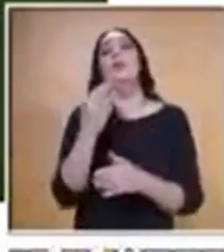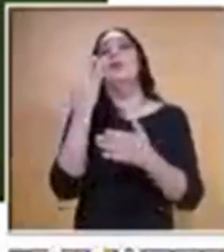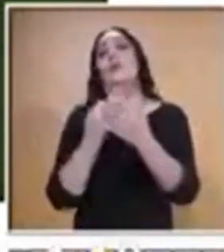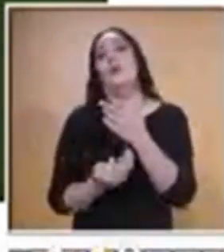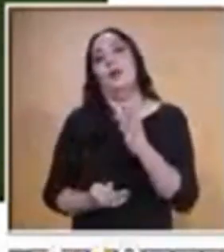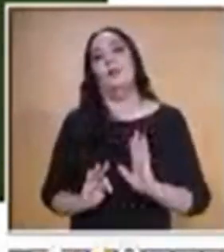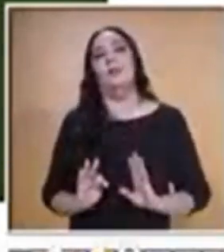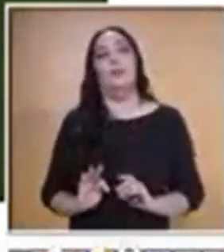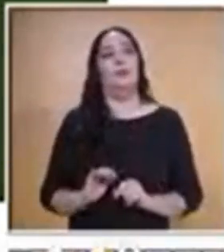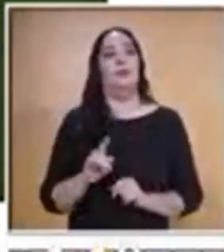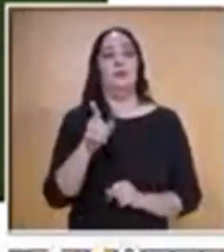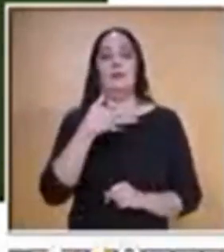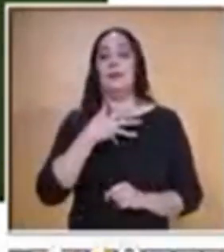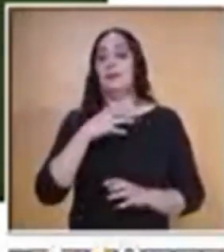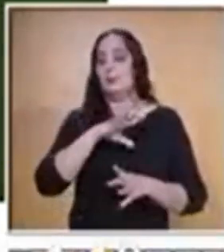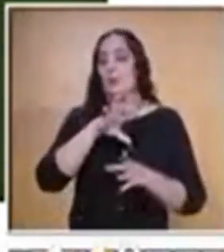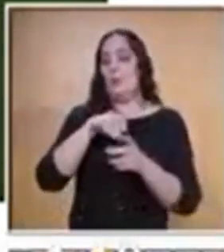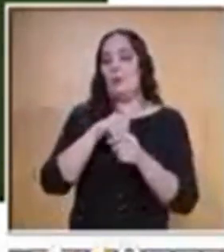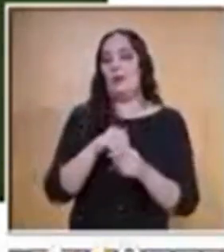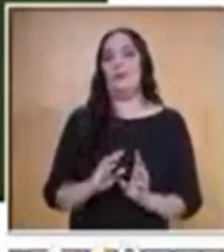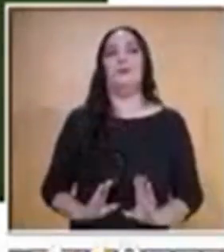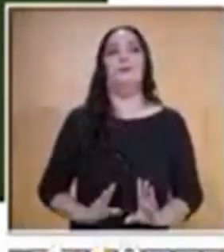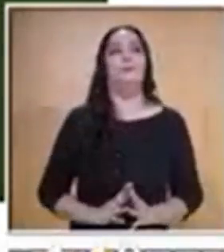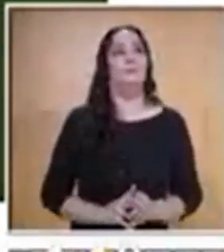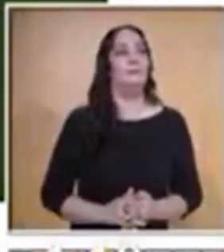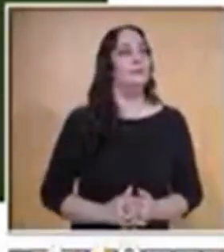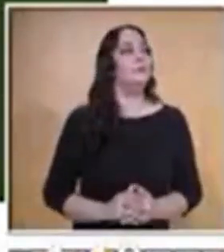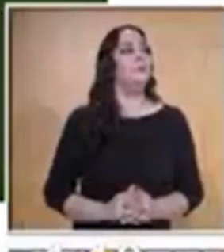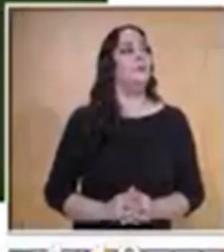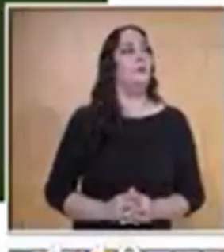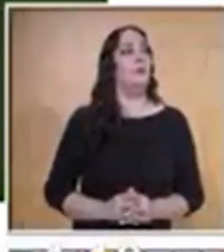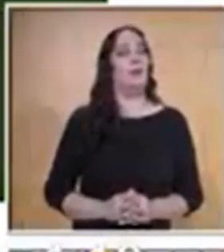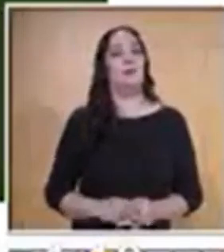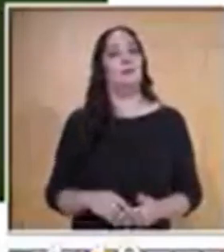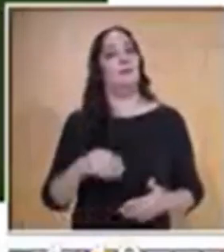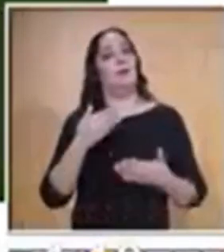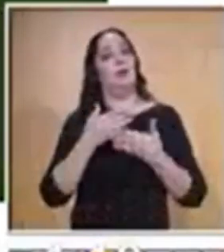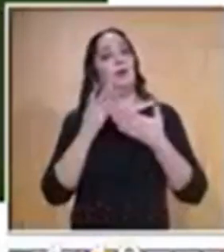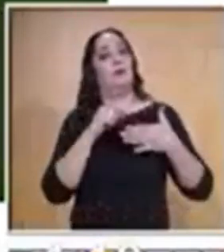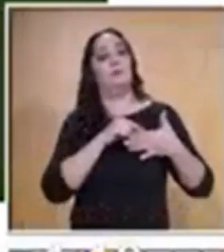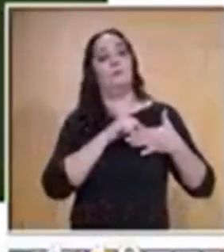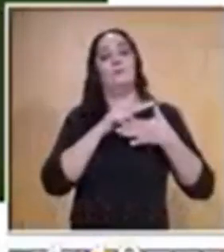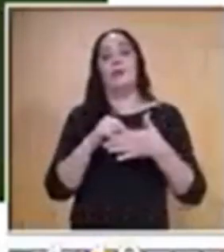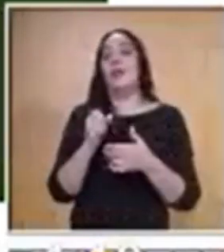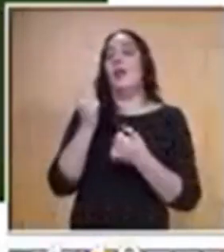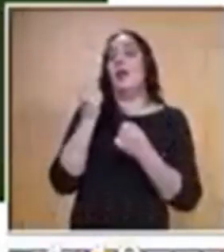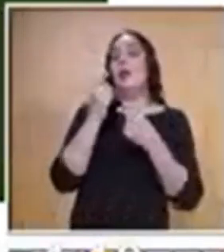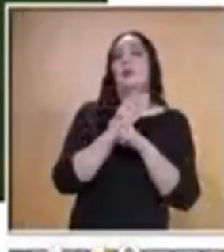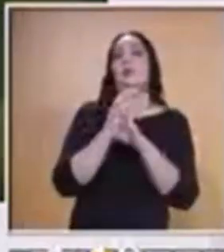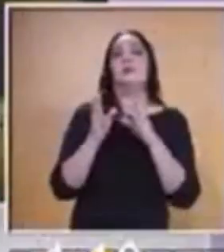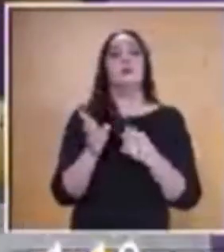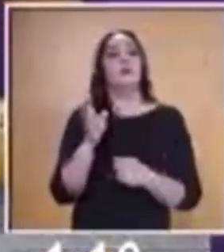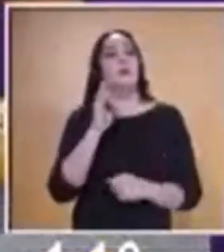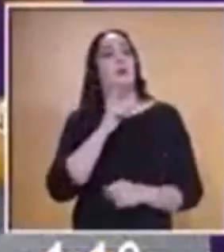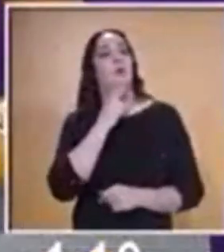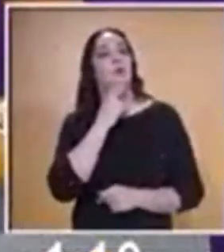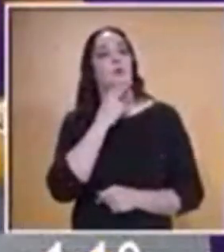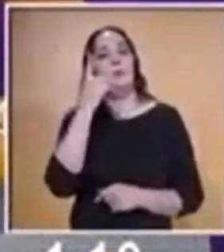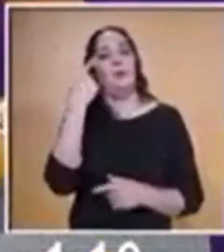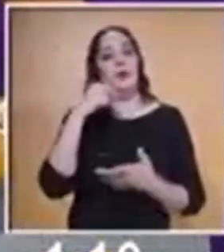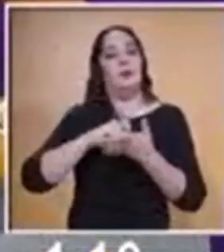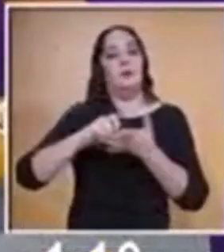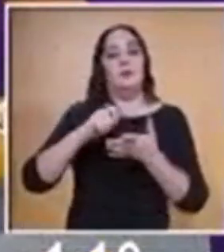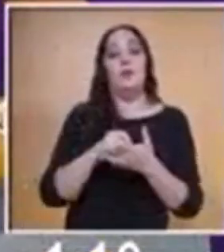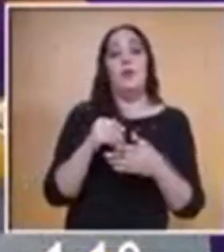tengas todo tu registro completo. Ahora te voy a presentar algunos símbolos que se utilizan para escribir los números